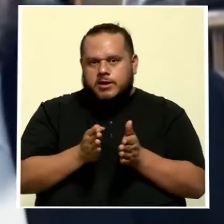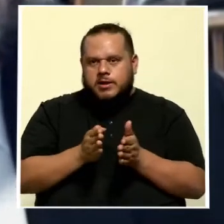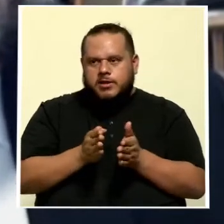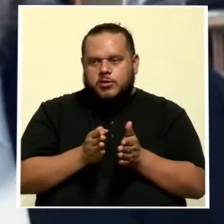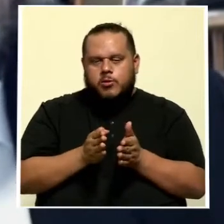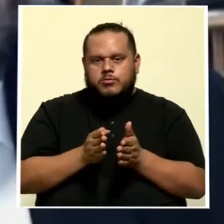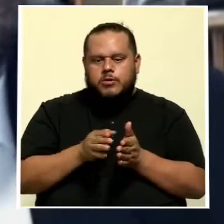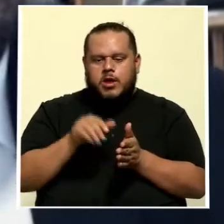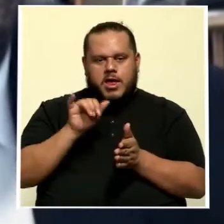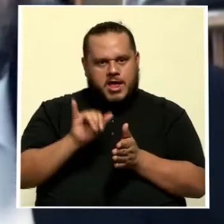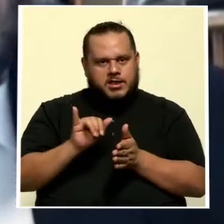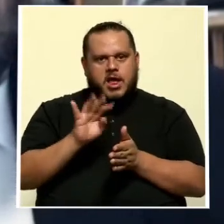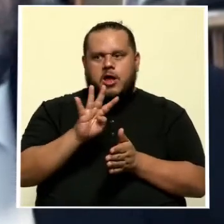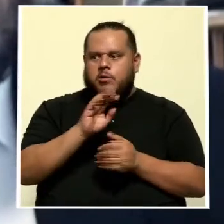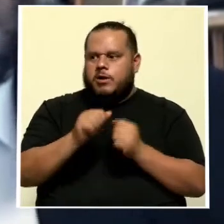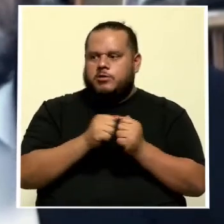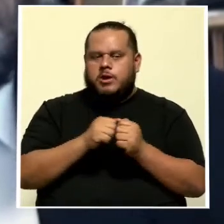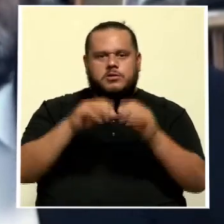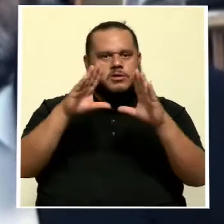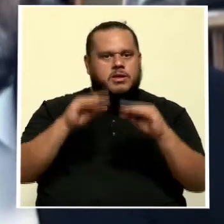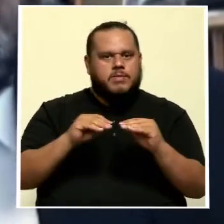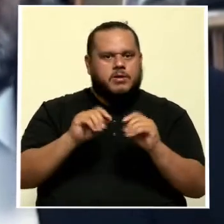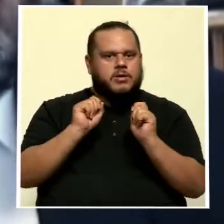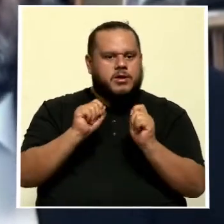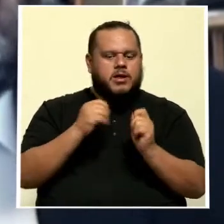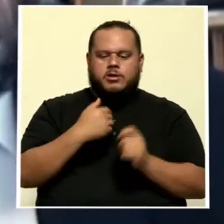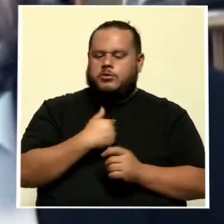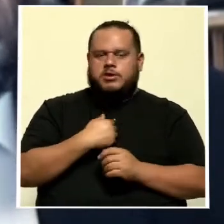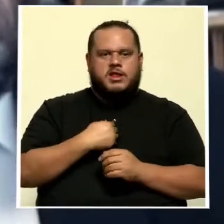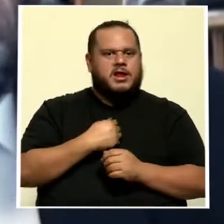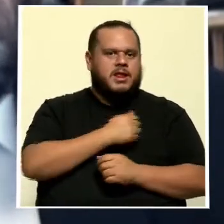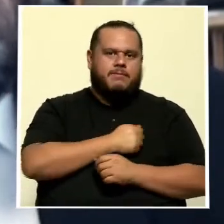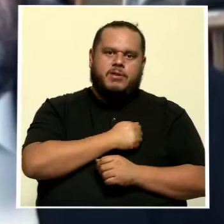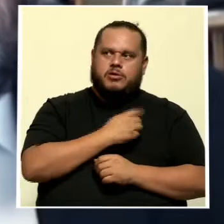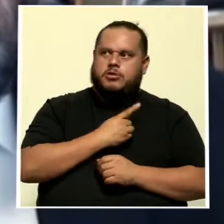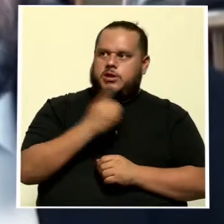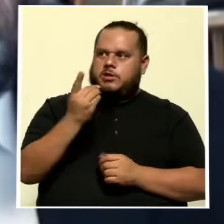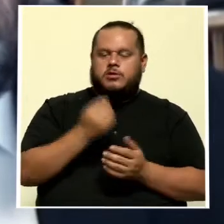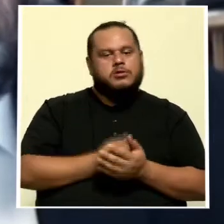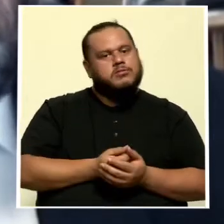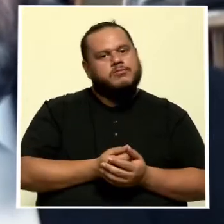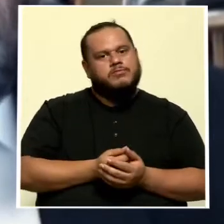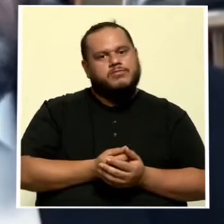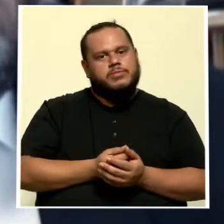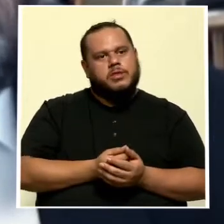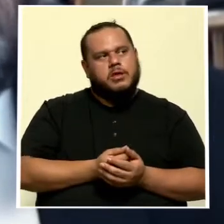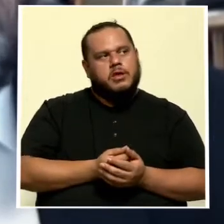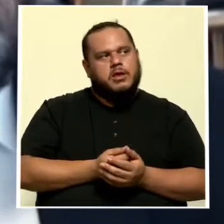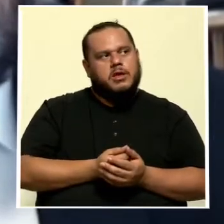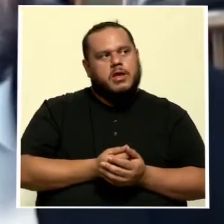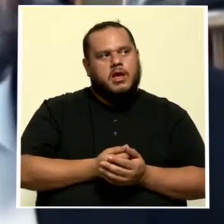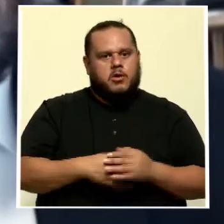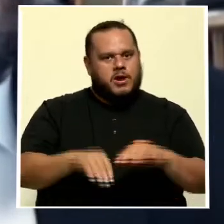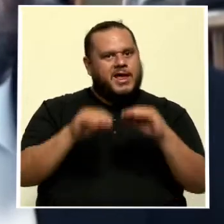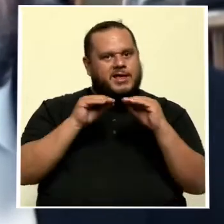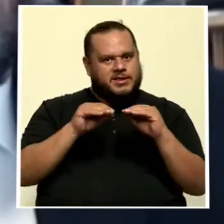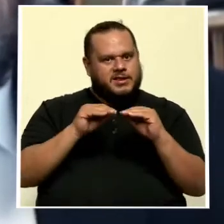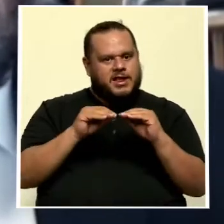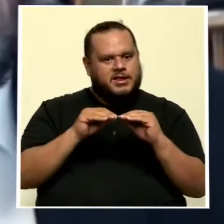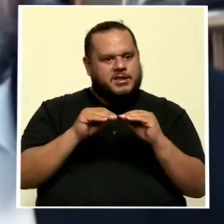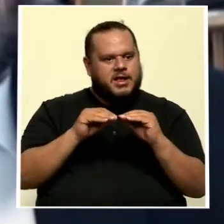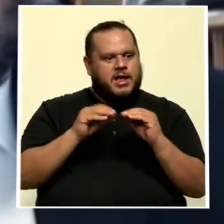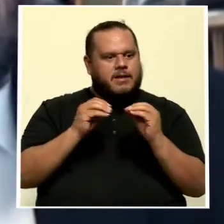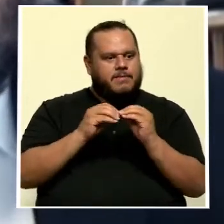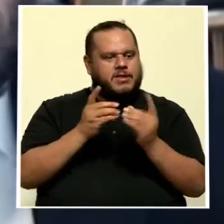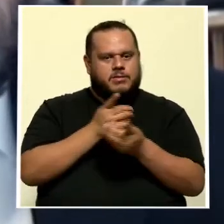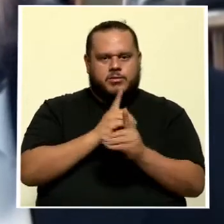tal. 4 años de apagón educativo no tienen perdón de Dios, don Ernesto. Con la enseñanza que se suponía más